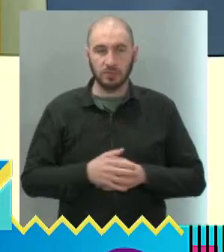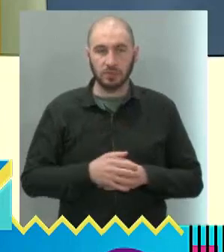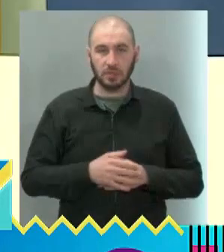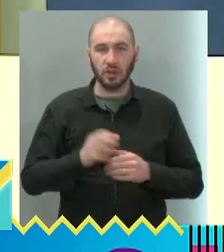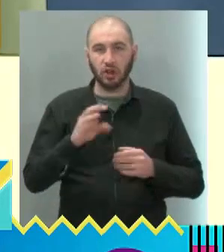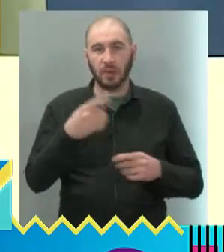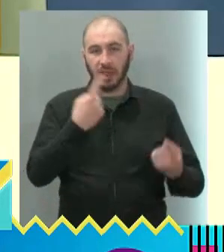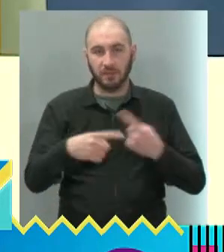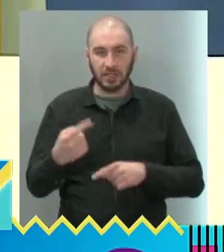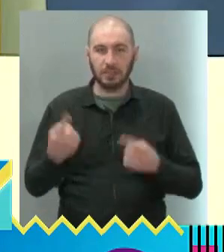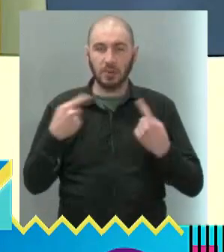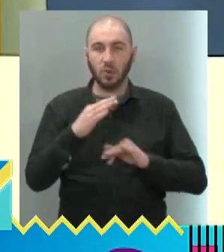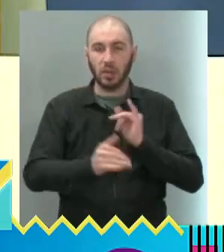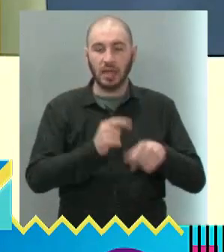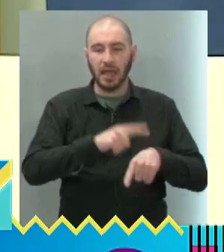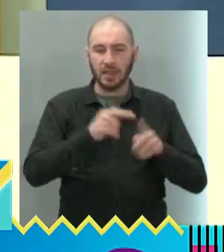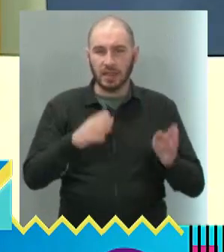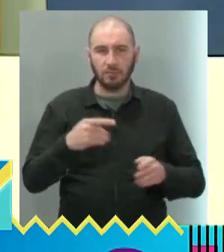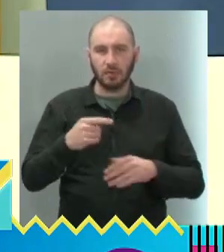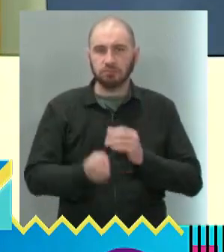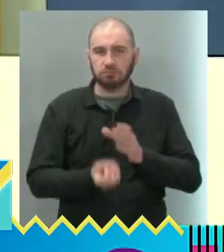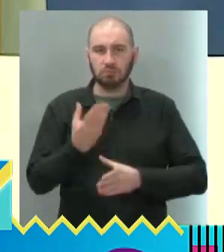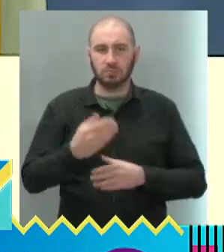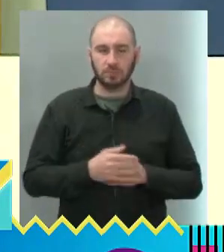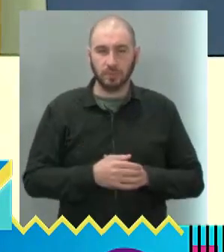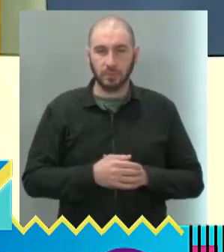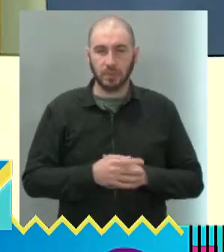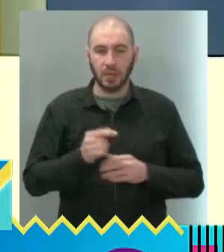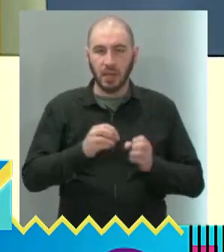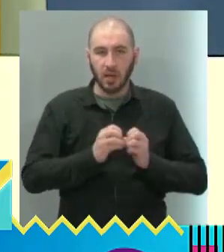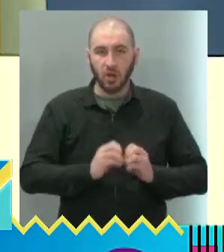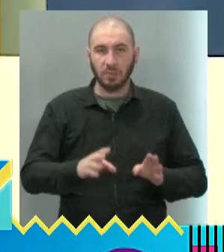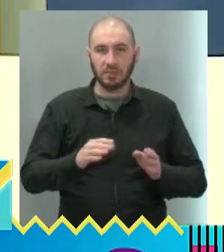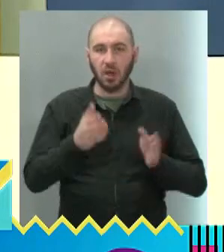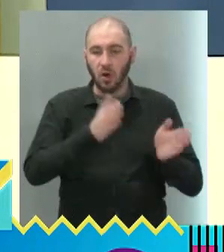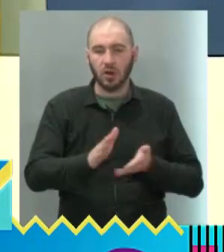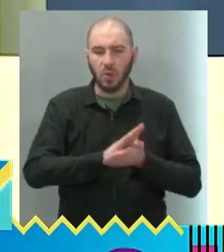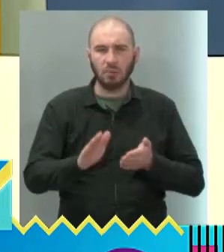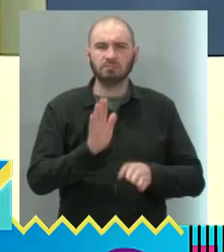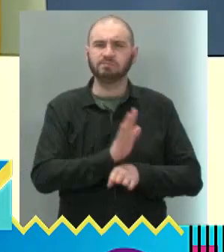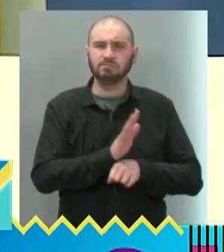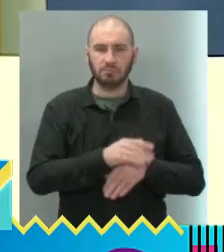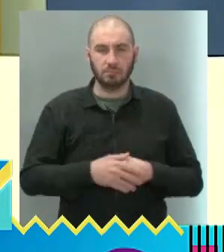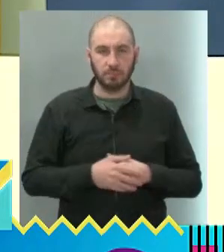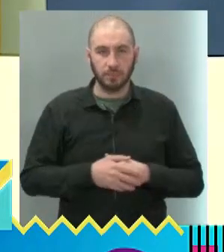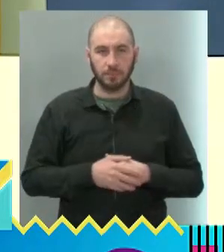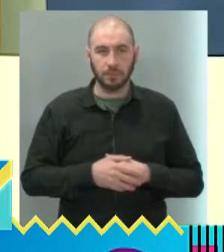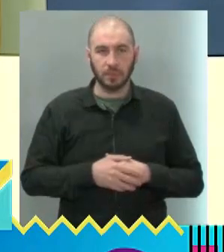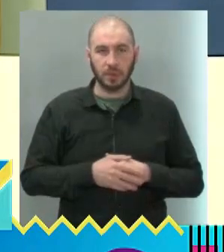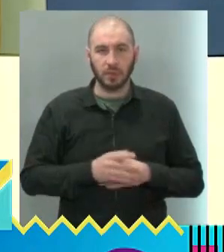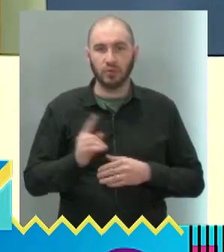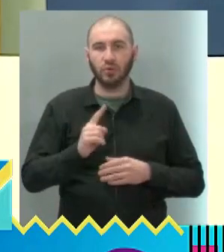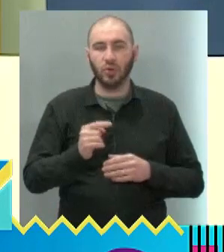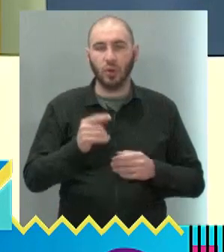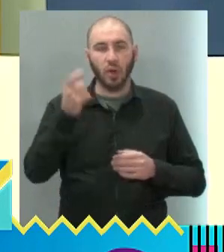nombres diferentes, pero se habla de periodos formativos, ¿no es cierto?, donde se instauran un nuevo orden. ¿Qué es un nuevo orden? Ya no somos